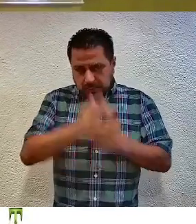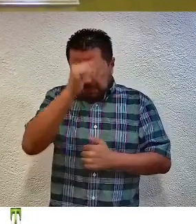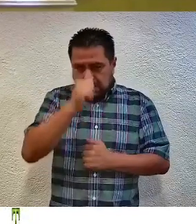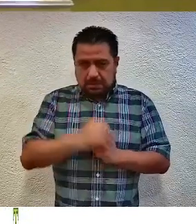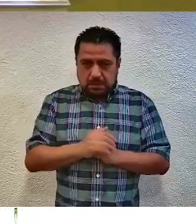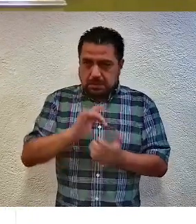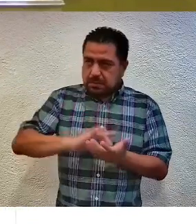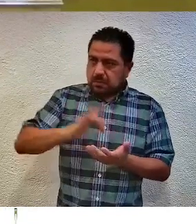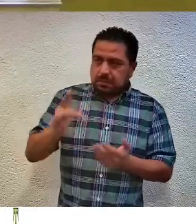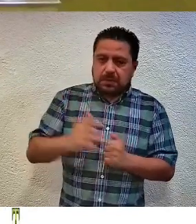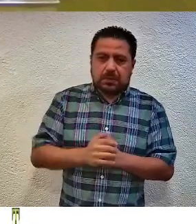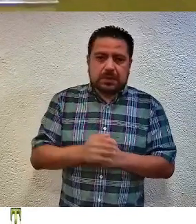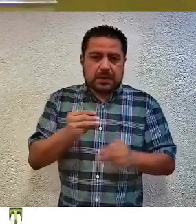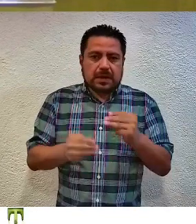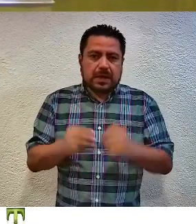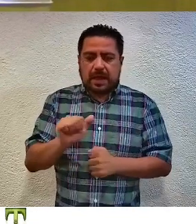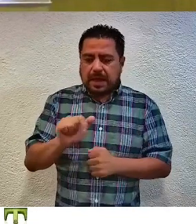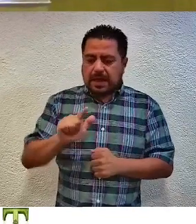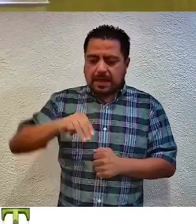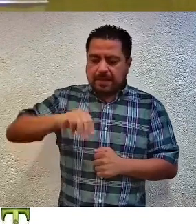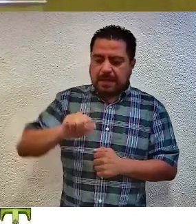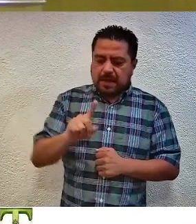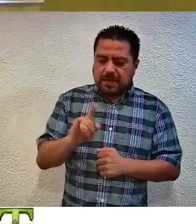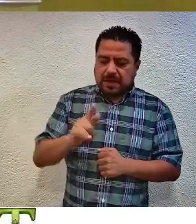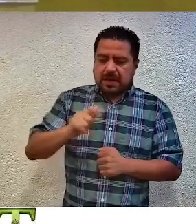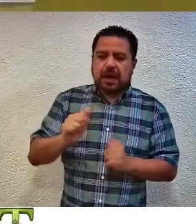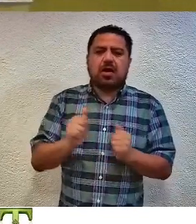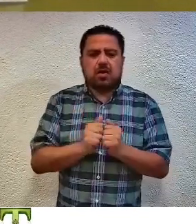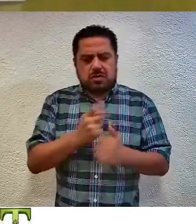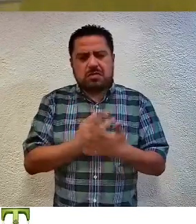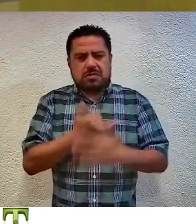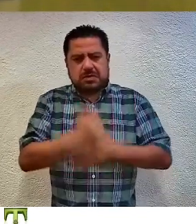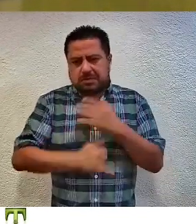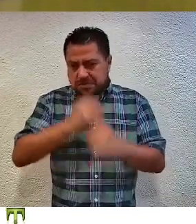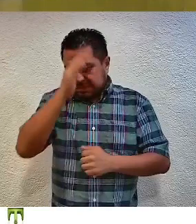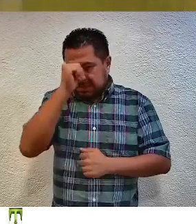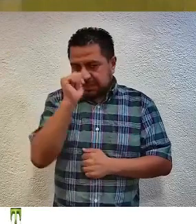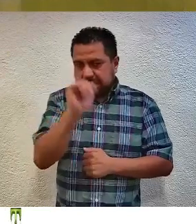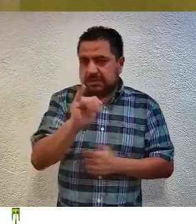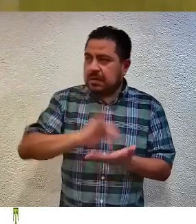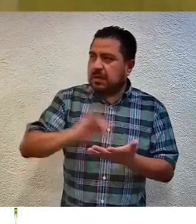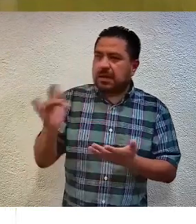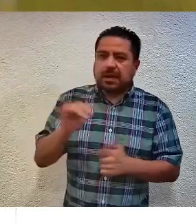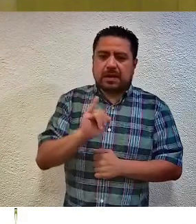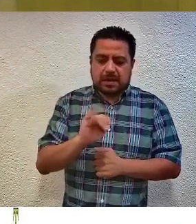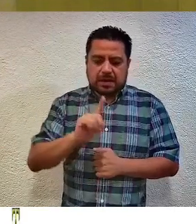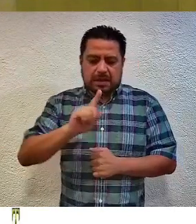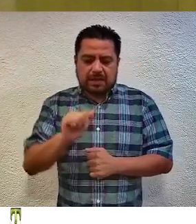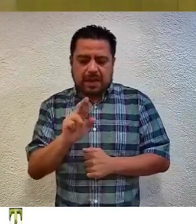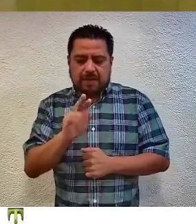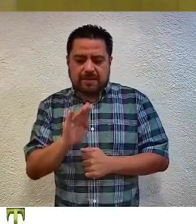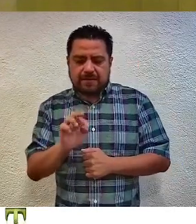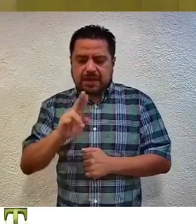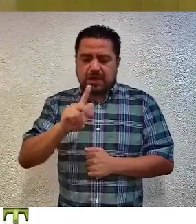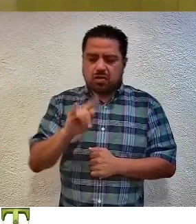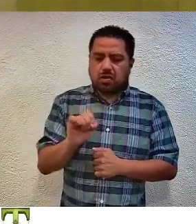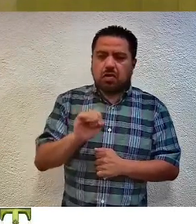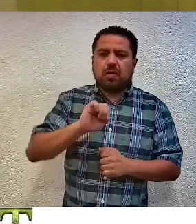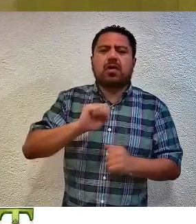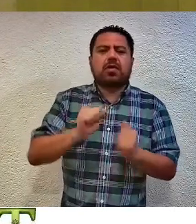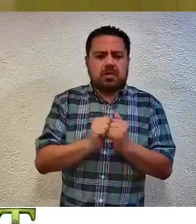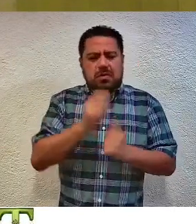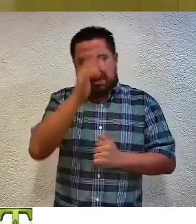Gracias, magistrado. Magistrada Almadelia Eugenio de Caraz. Con la cuenta. Gracias, magistrada. Magistrada Yla Rosa Delgado Abrito. A favor del proyecto.